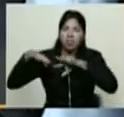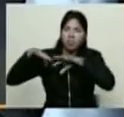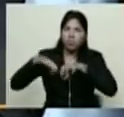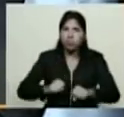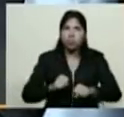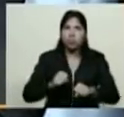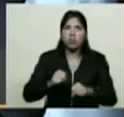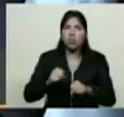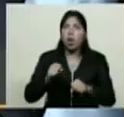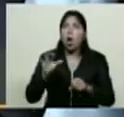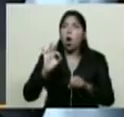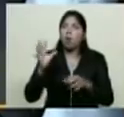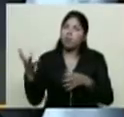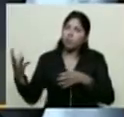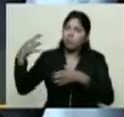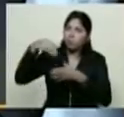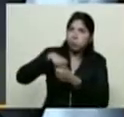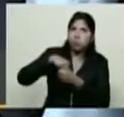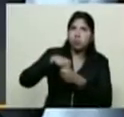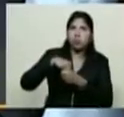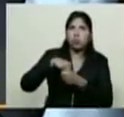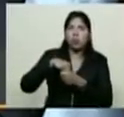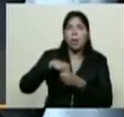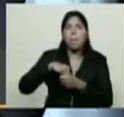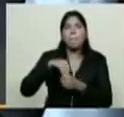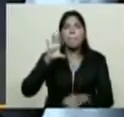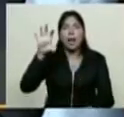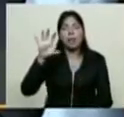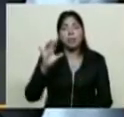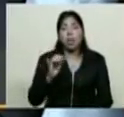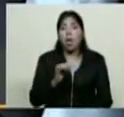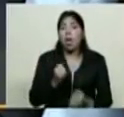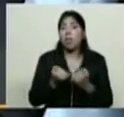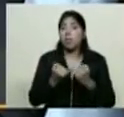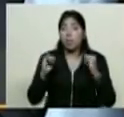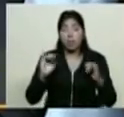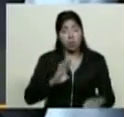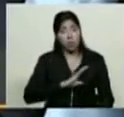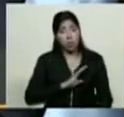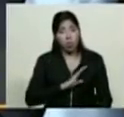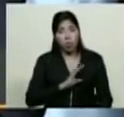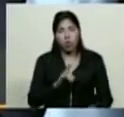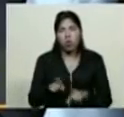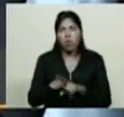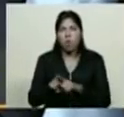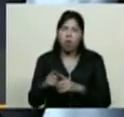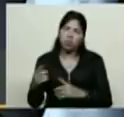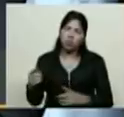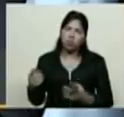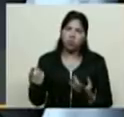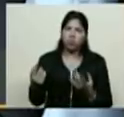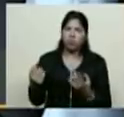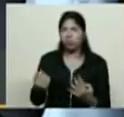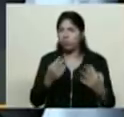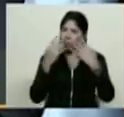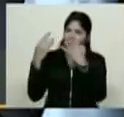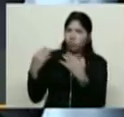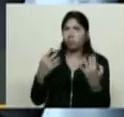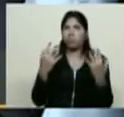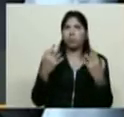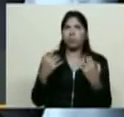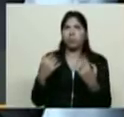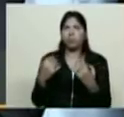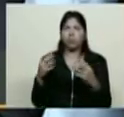asuntos internos de los países independientes, así como un mecanismo de chantaje que contradice las normas